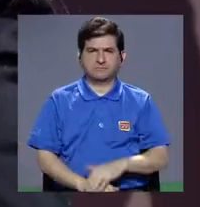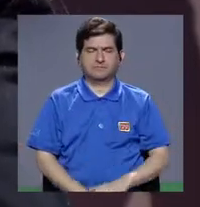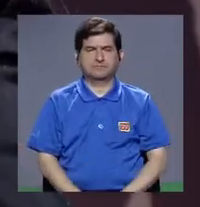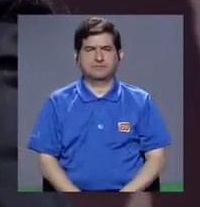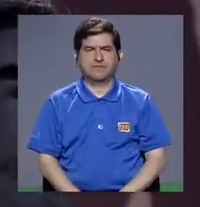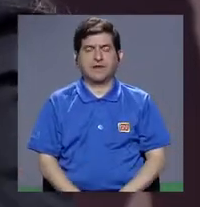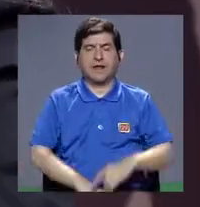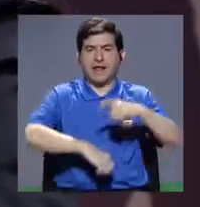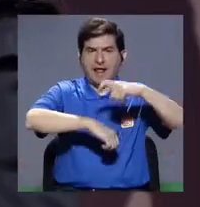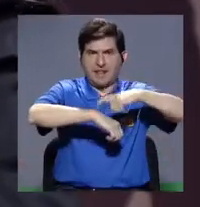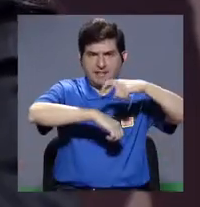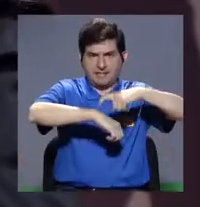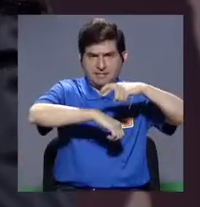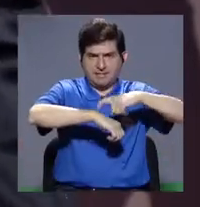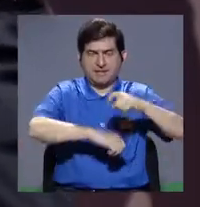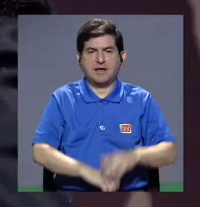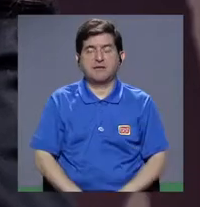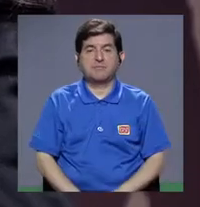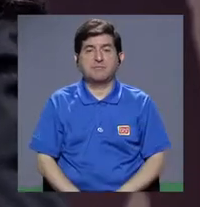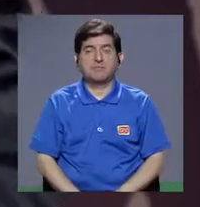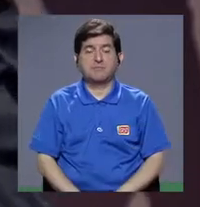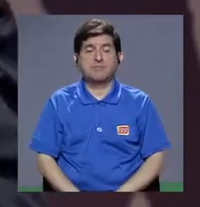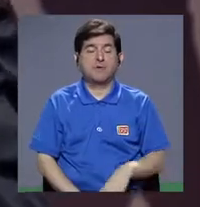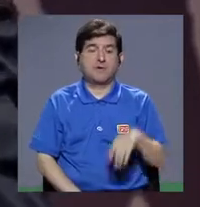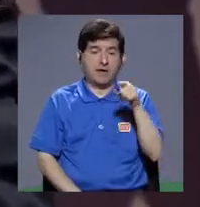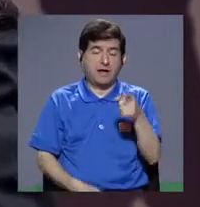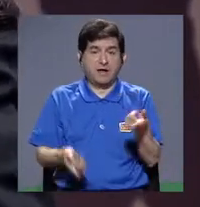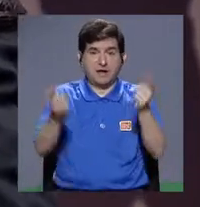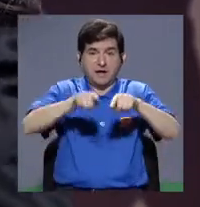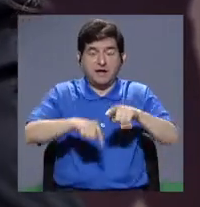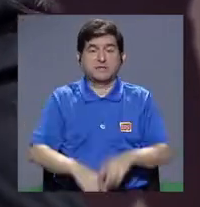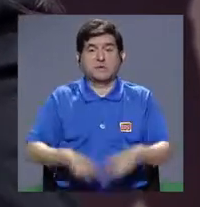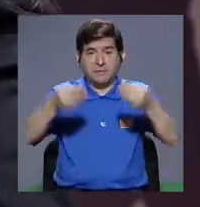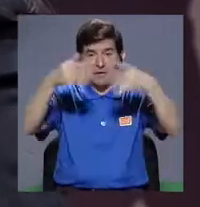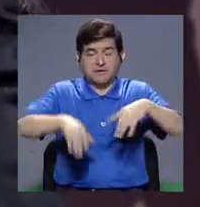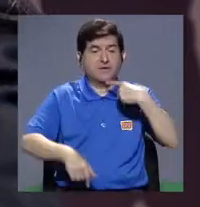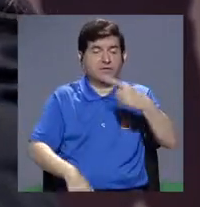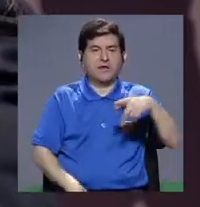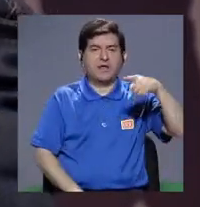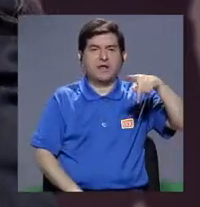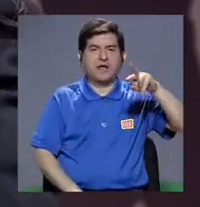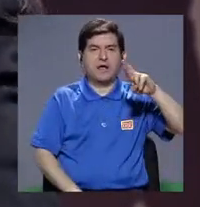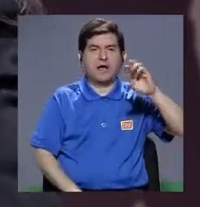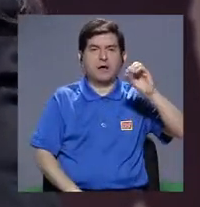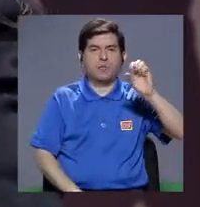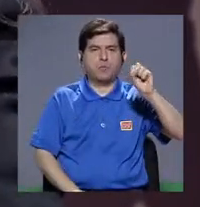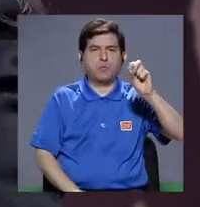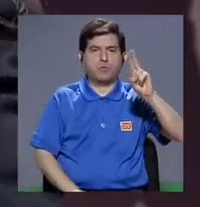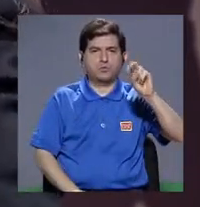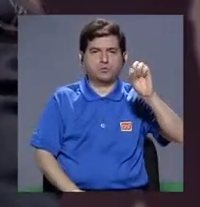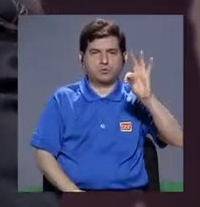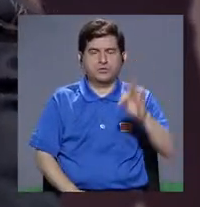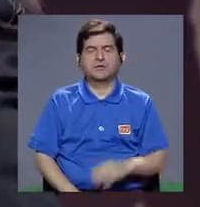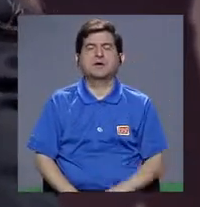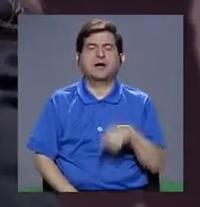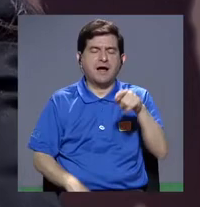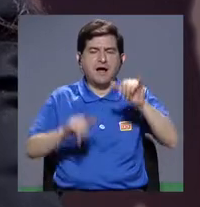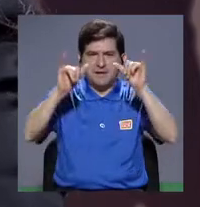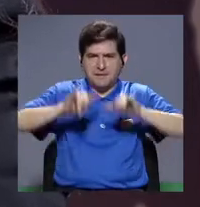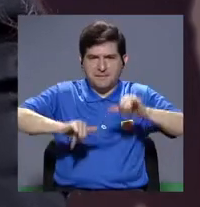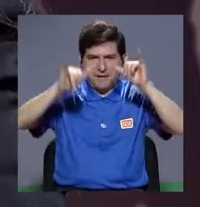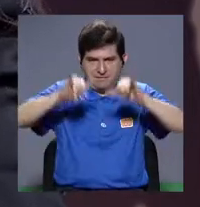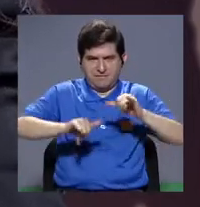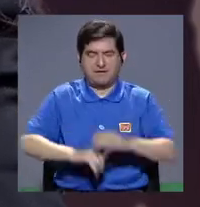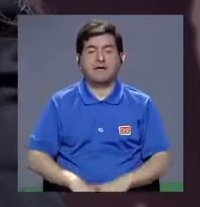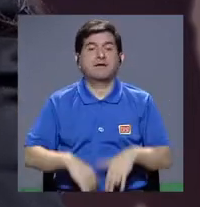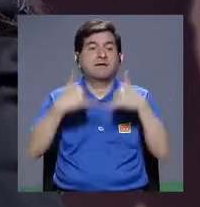el tiempo el bueno según plus el tiempo perdido en búsqueda del tiempo perdido de alguna forma aún así se mantiene se mantiene